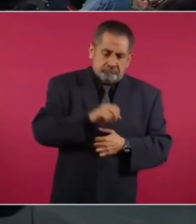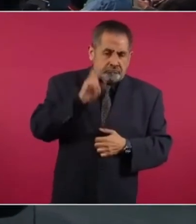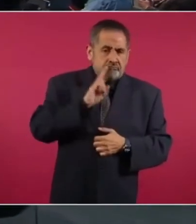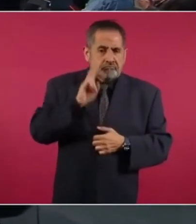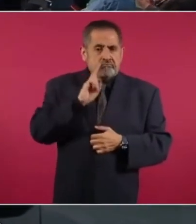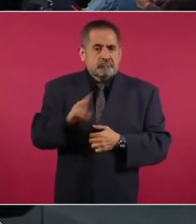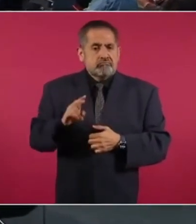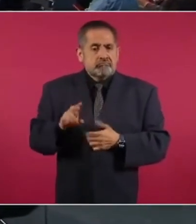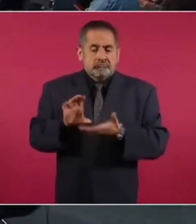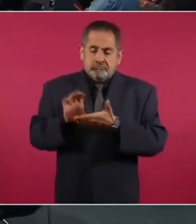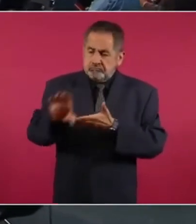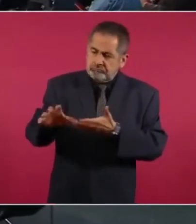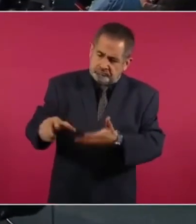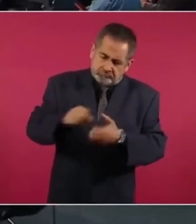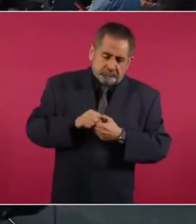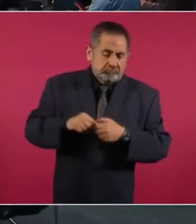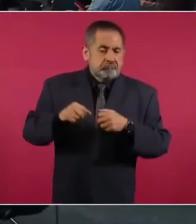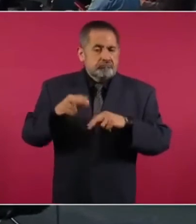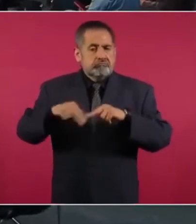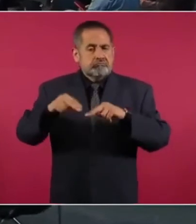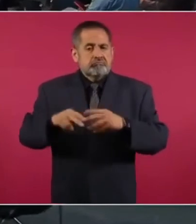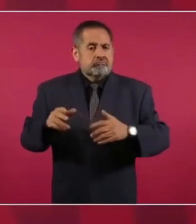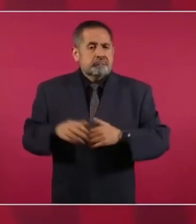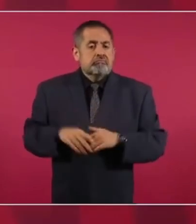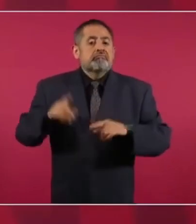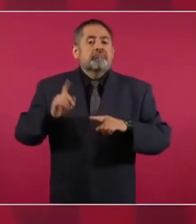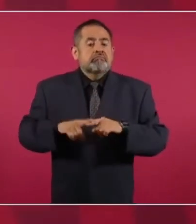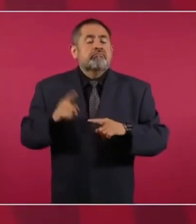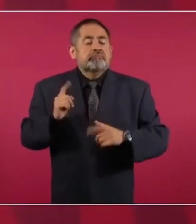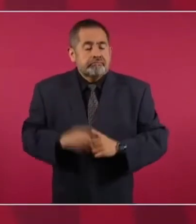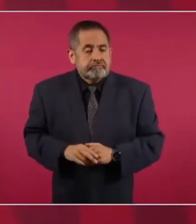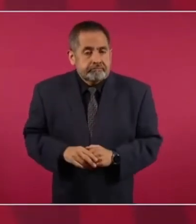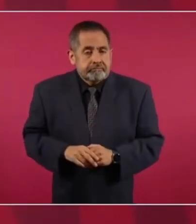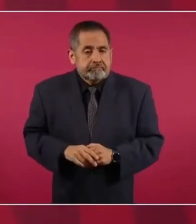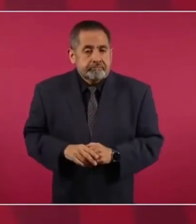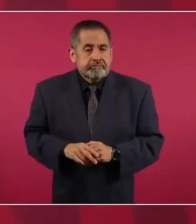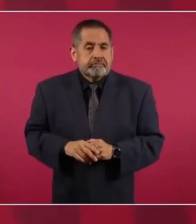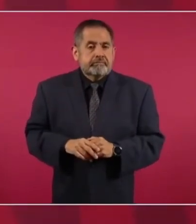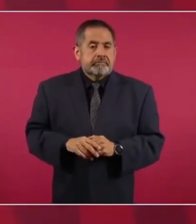una cantidad considerable. ¿Y qué creen?